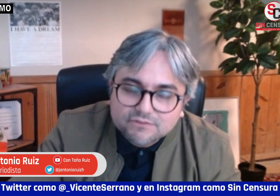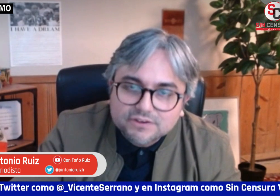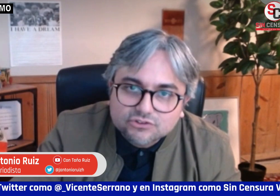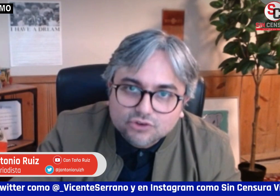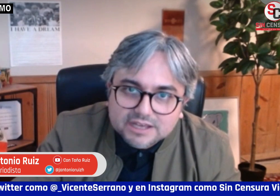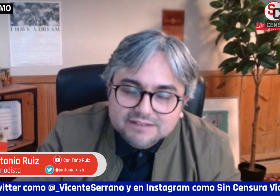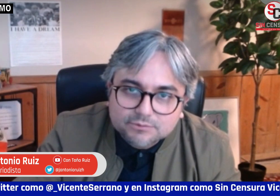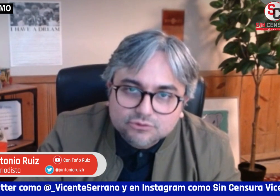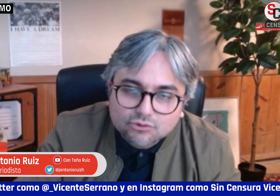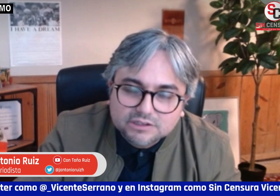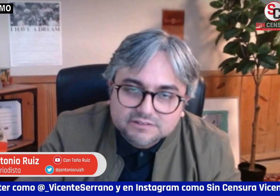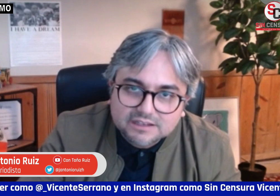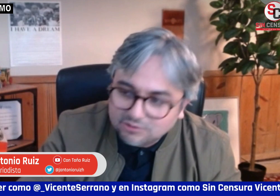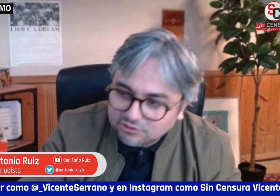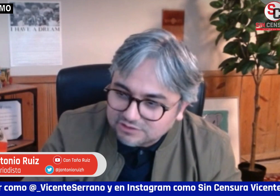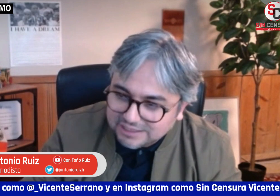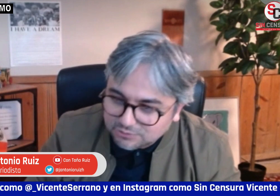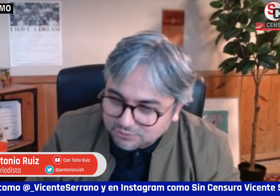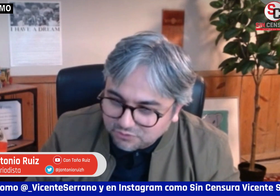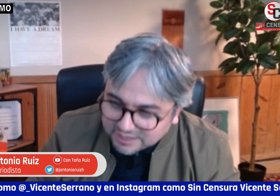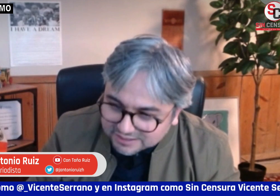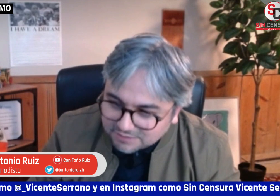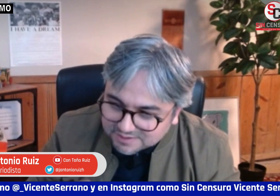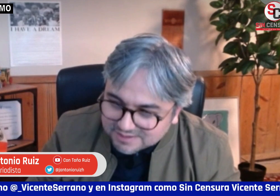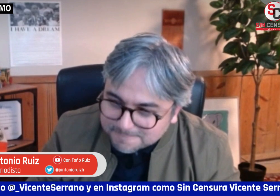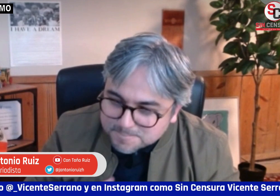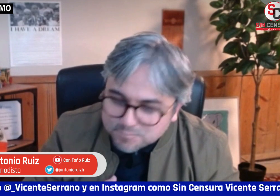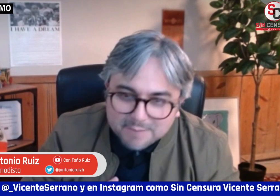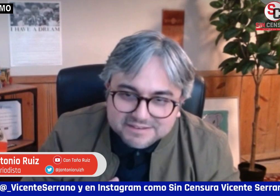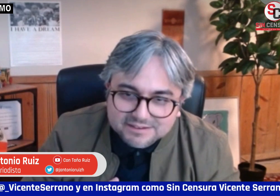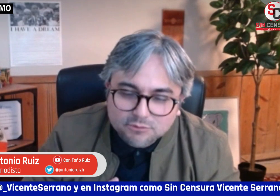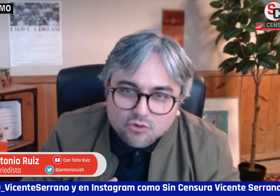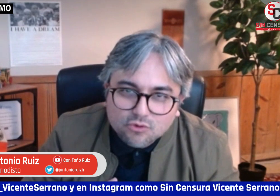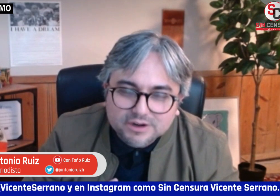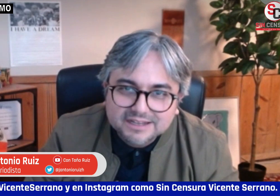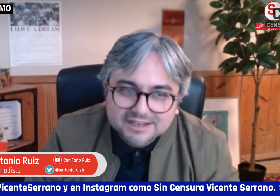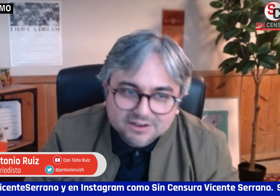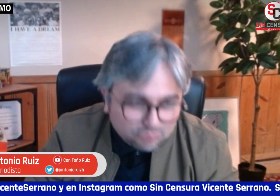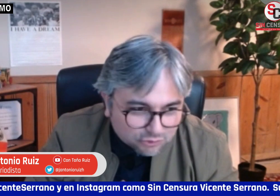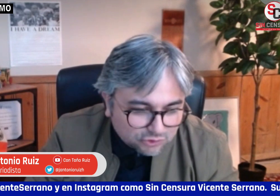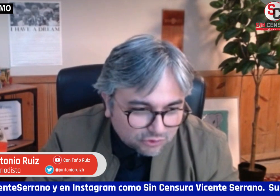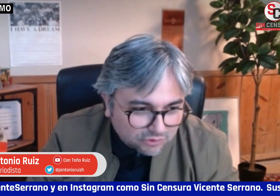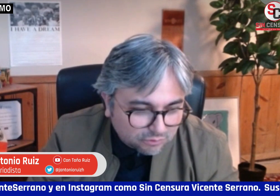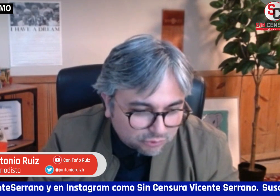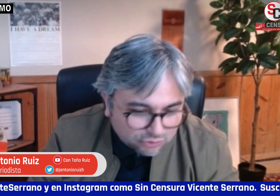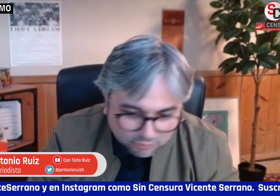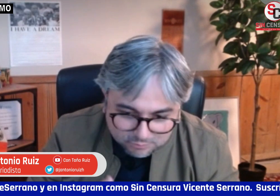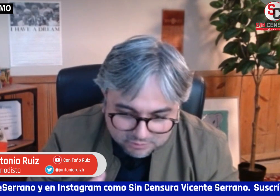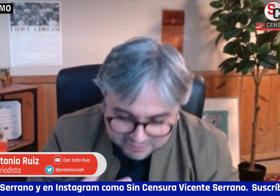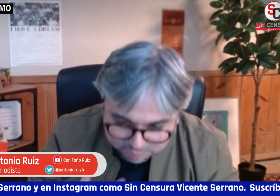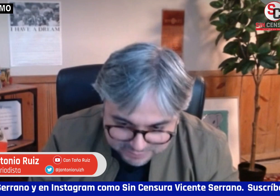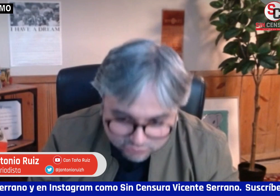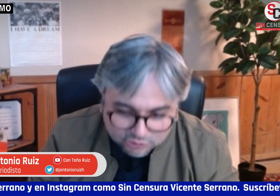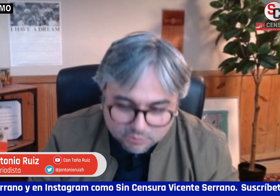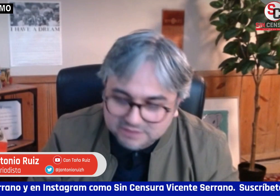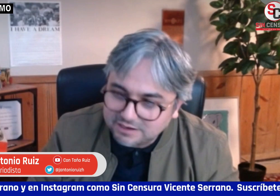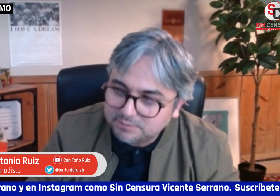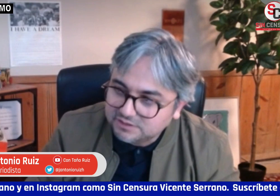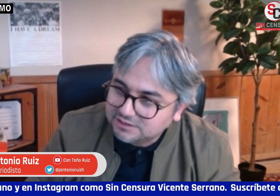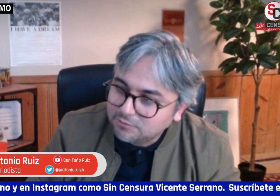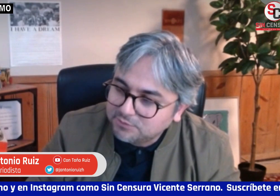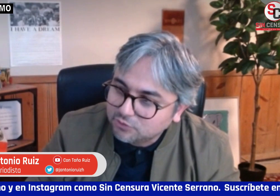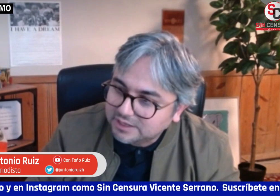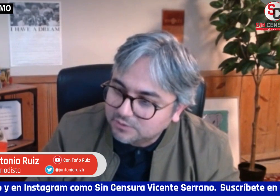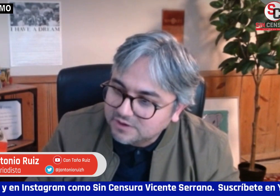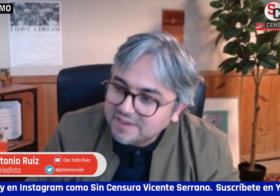embajada defensorías absolutas aquí en los Estados Unidos. Fíjate, Vicente, a mí se me ocurre con mucho respeto, se lo voy a decir al